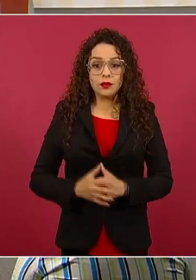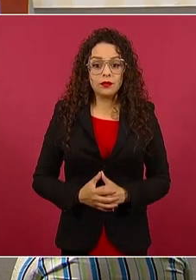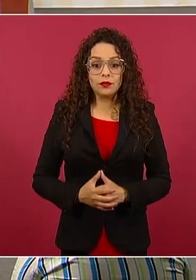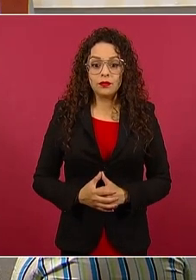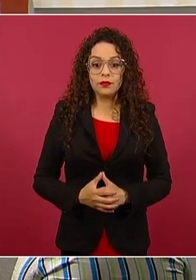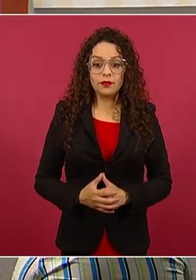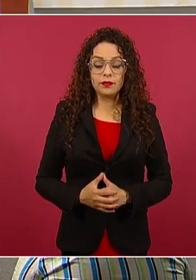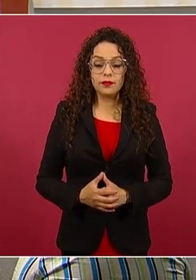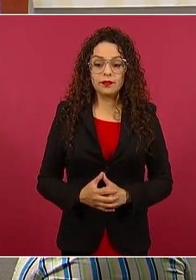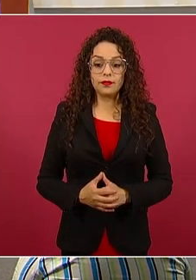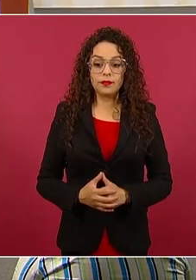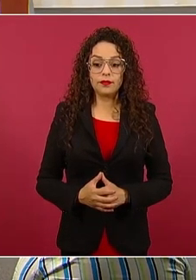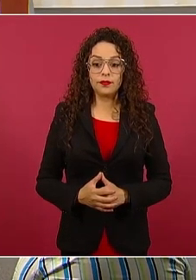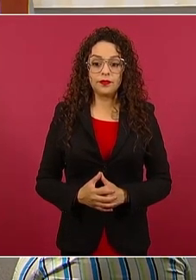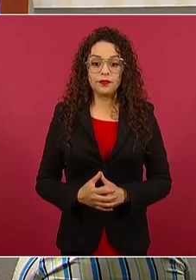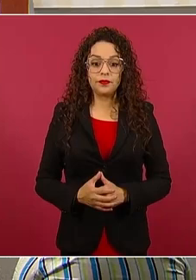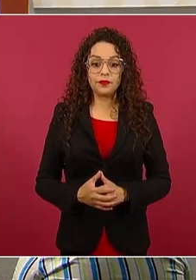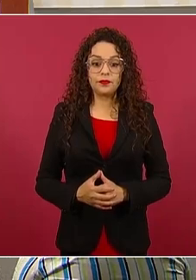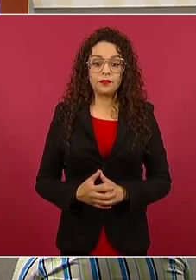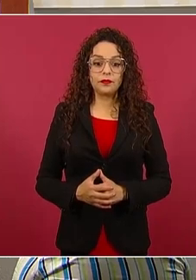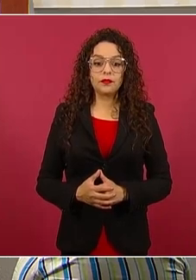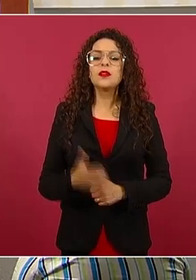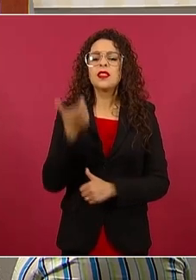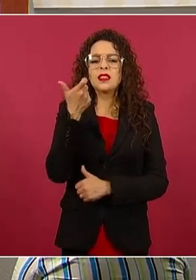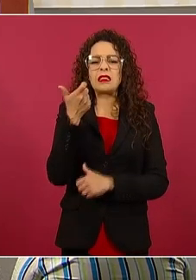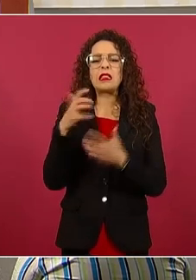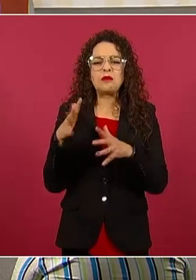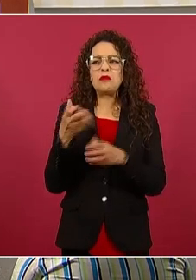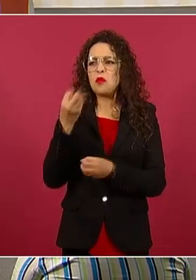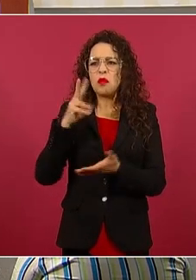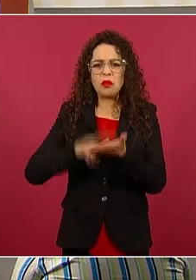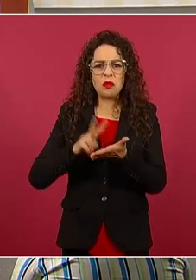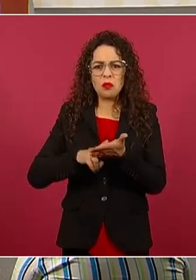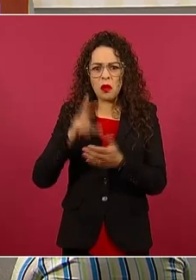¿Cuánto vale? ¿No dice el precio más o menos?